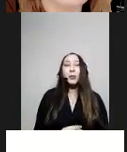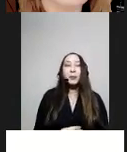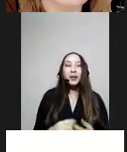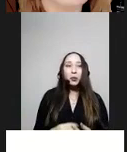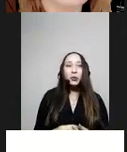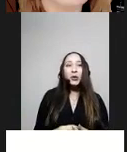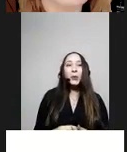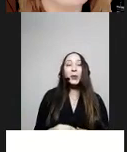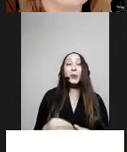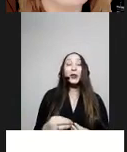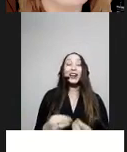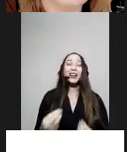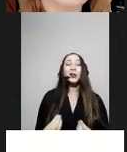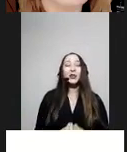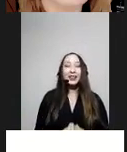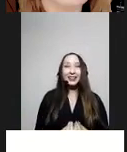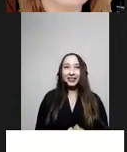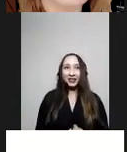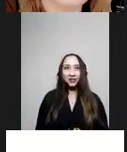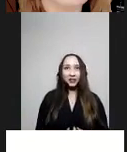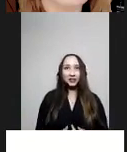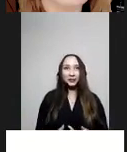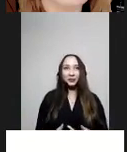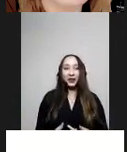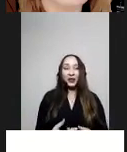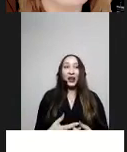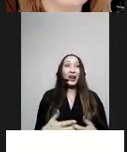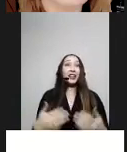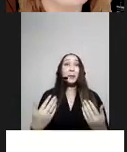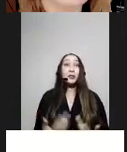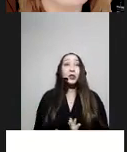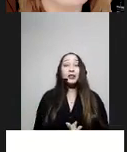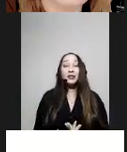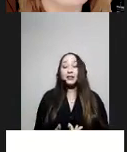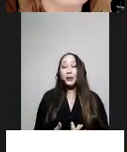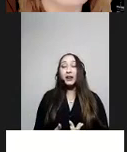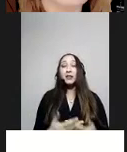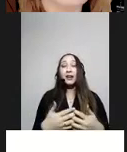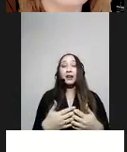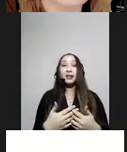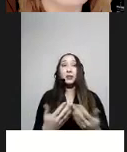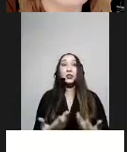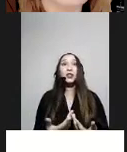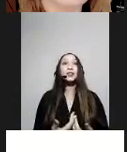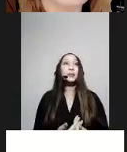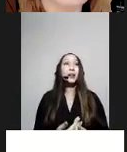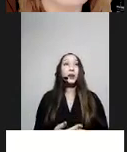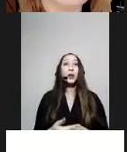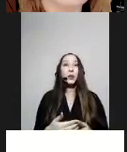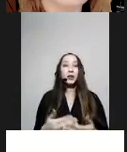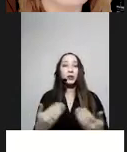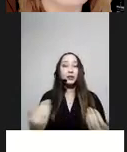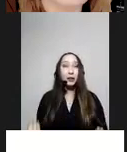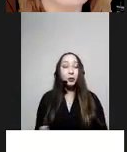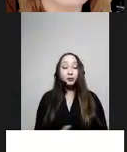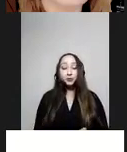mejor mamá del mundo, pero ¿por qué todo tiene que ser tan difícil? Estas personas, si bien estas situaciones terminaron en un